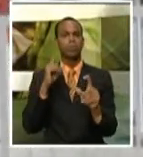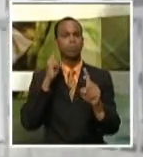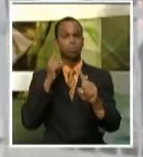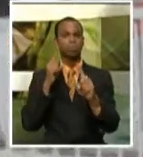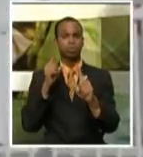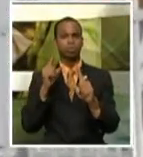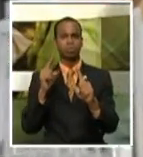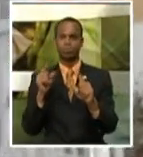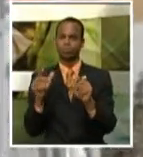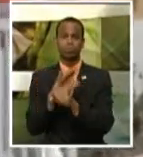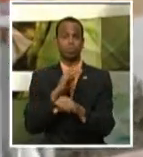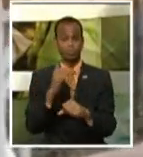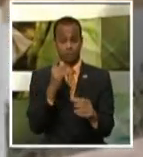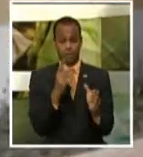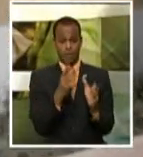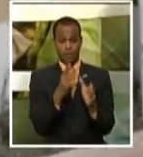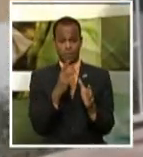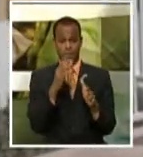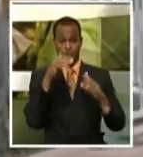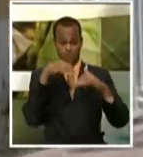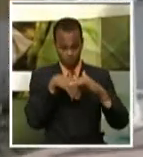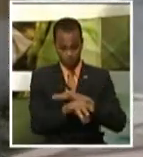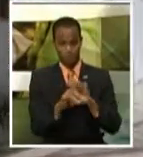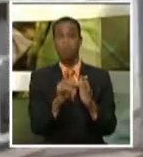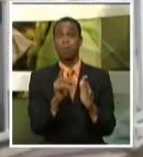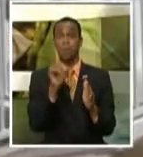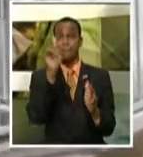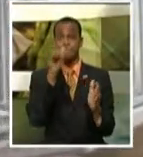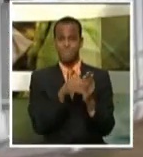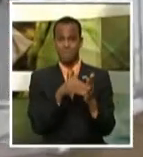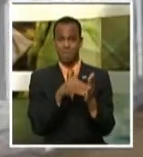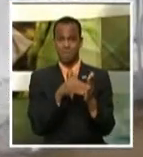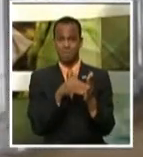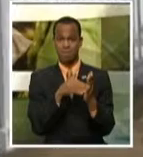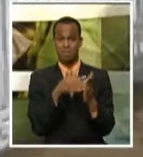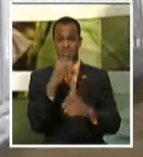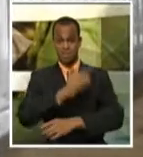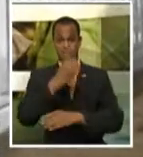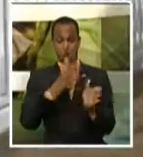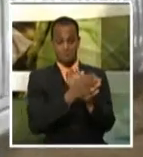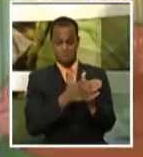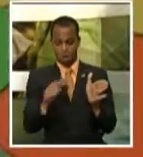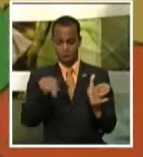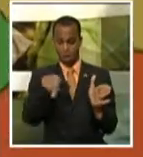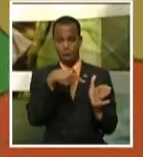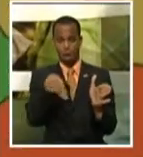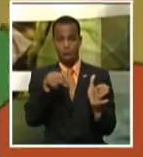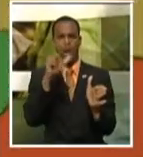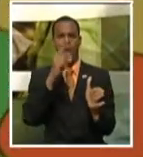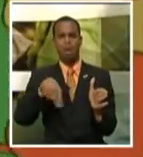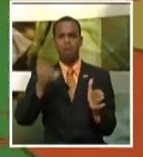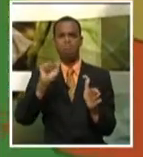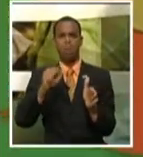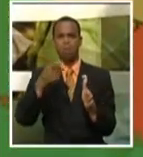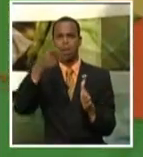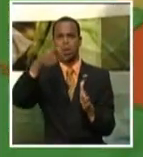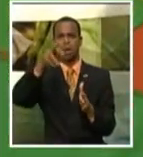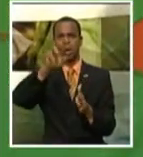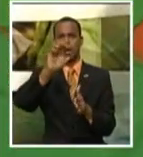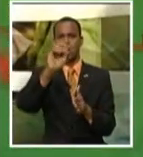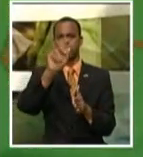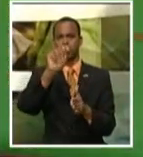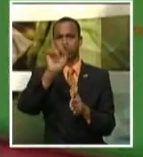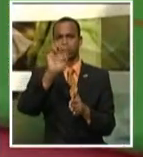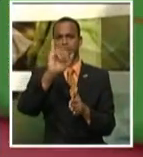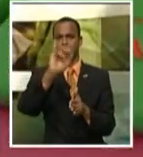reciban en sus primeros 1000 días de nacido las proteínas adecuadas en su cerebro para que se desarrollen con